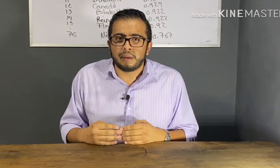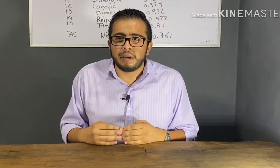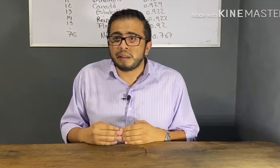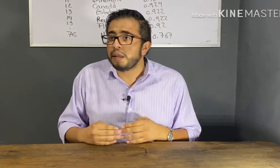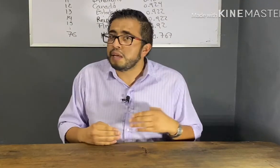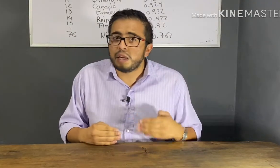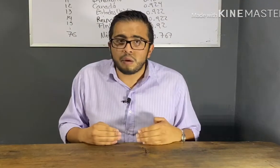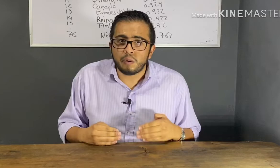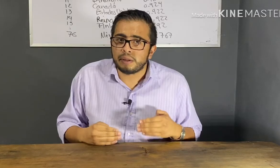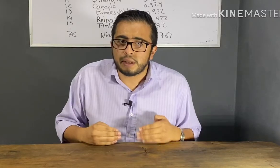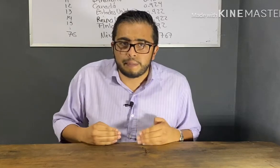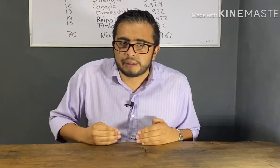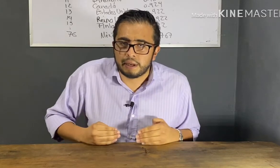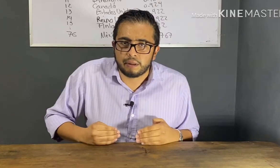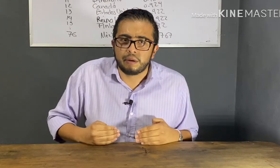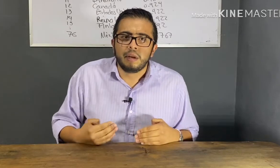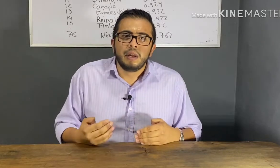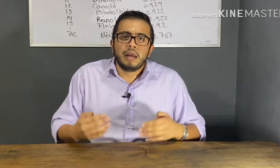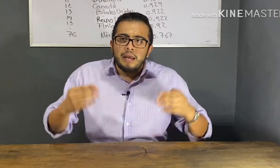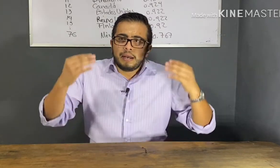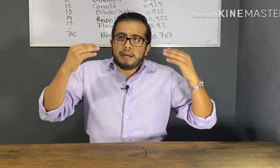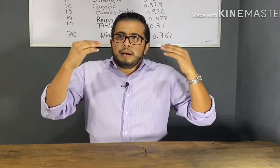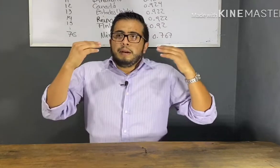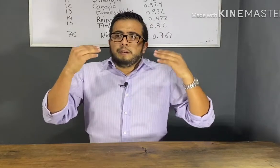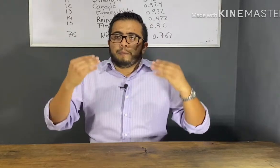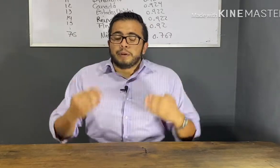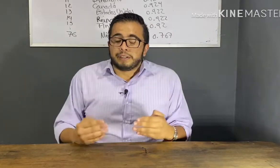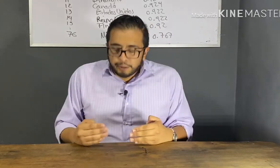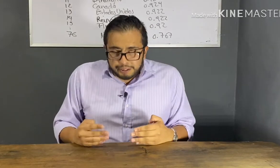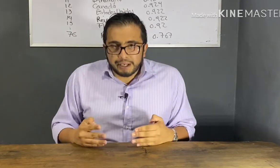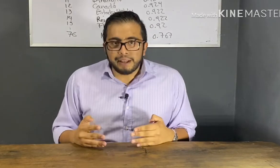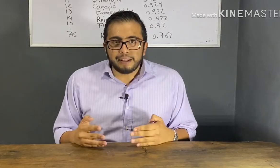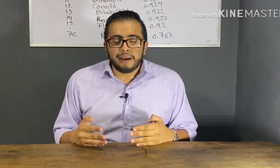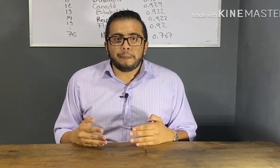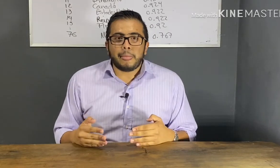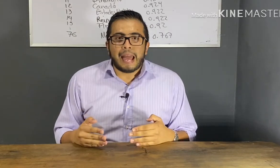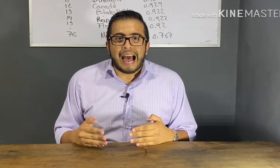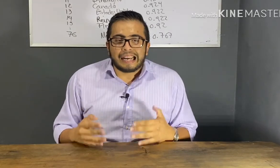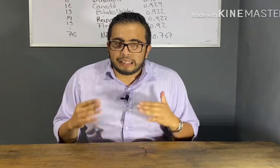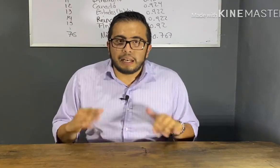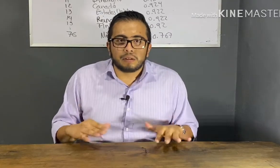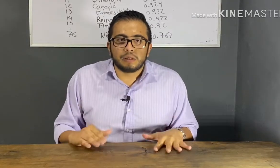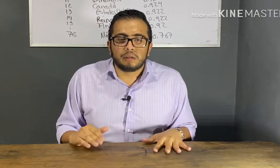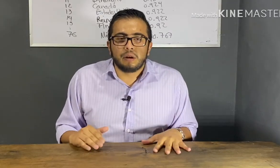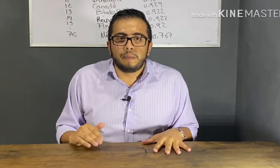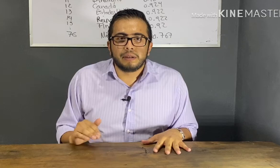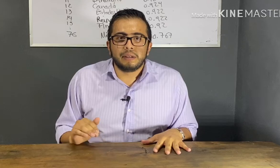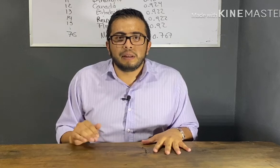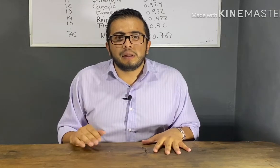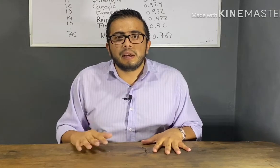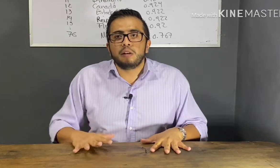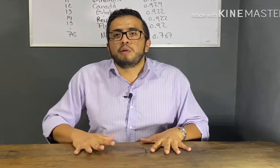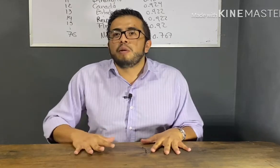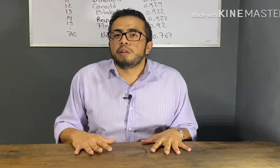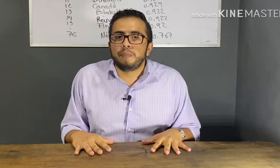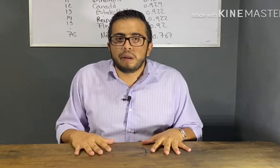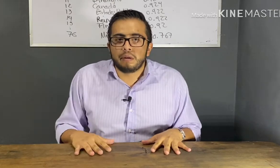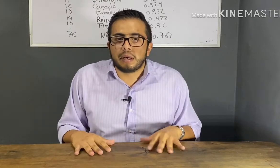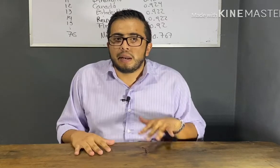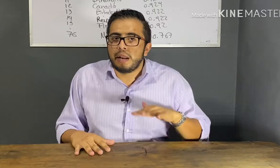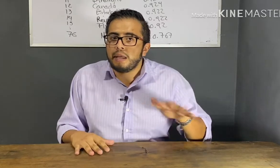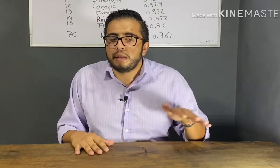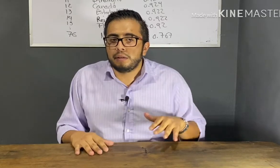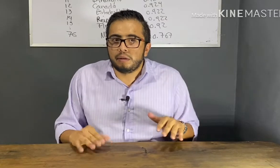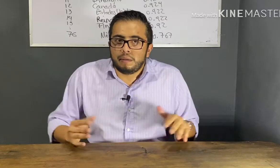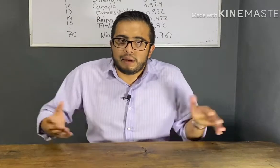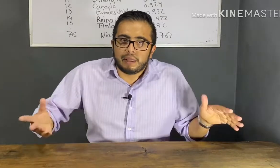de parte del gabinete y no está pasando. Pues no sé, gente. Así las cosas con el presidente. Yo espero